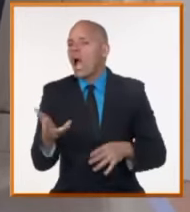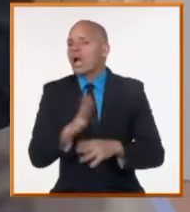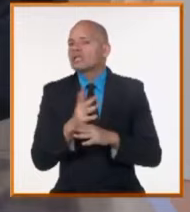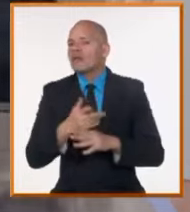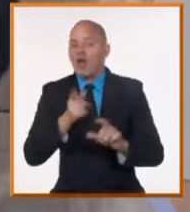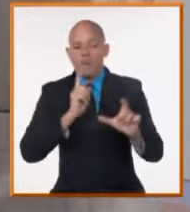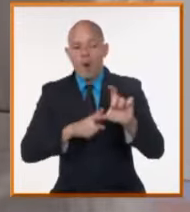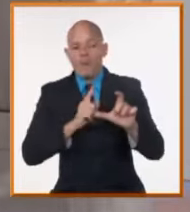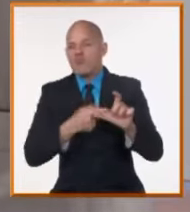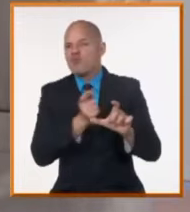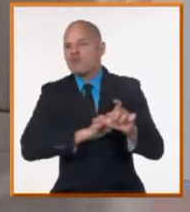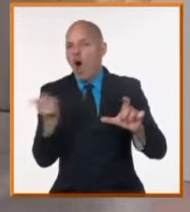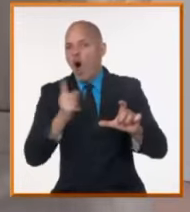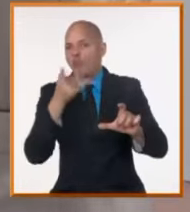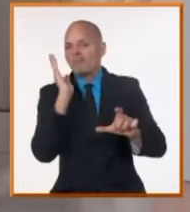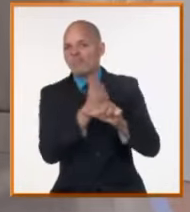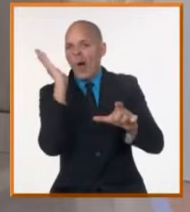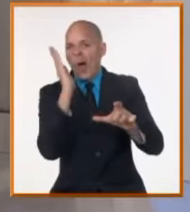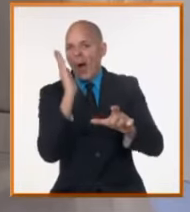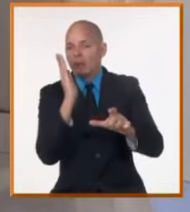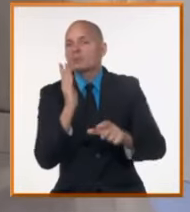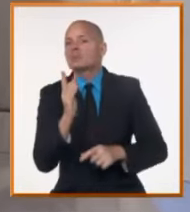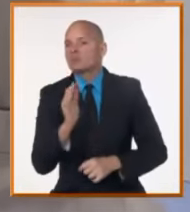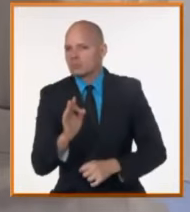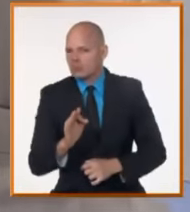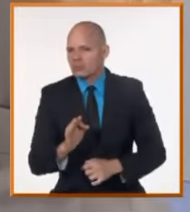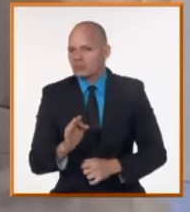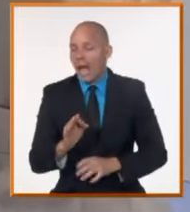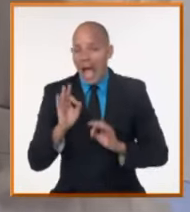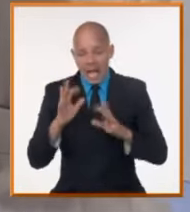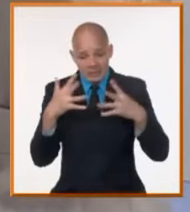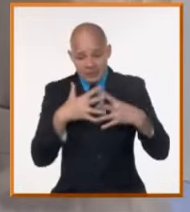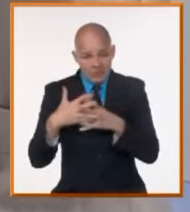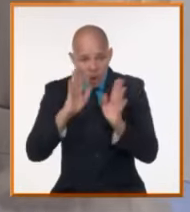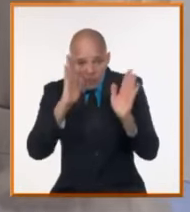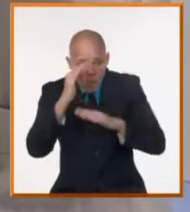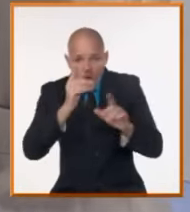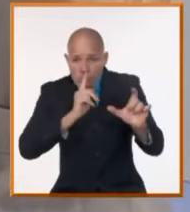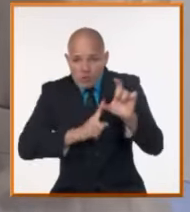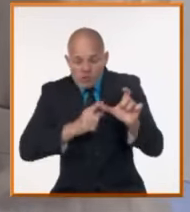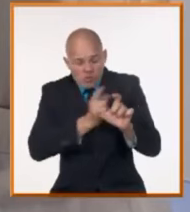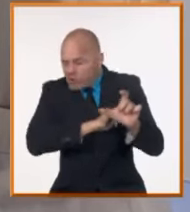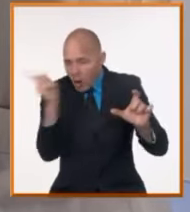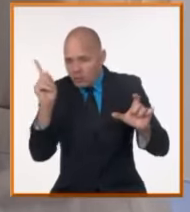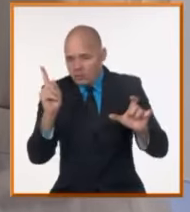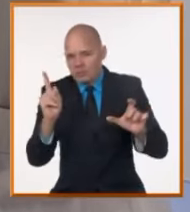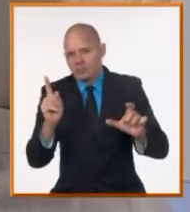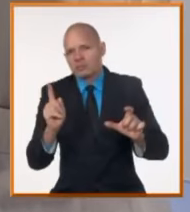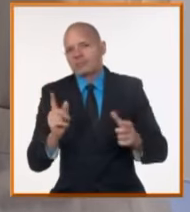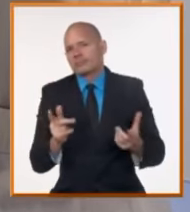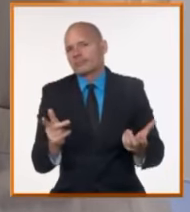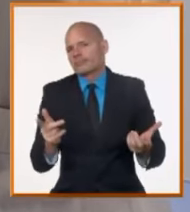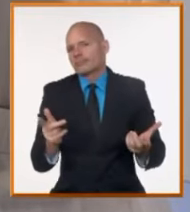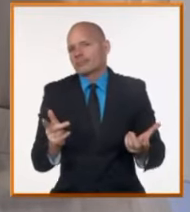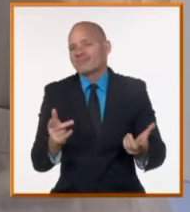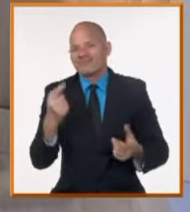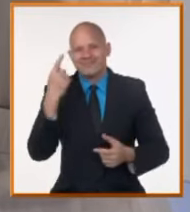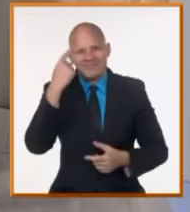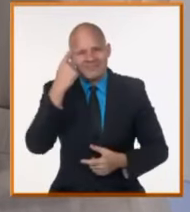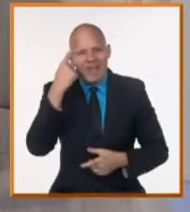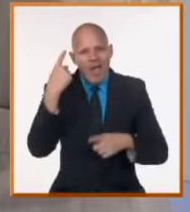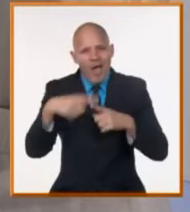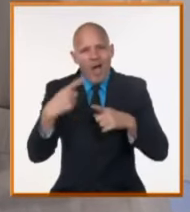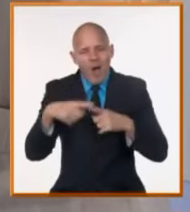Y es interesante porque Jorge, yo recuerdo, tiene también un trabajo que lo hemos leído en varias ocasiones, donde habla del tema de la doctrina de seguridad nacional,